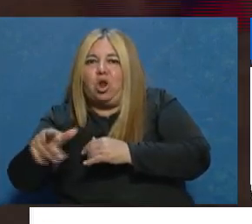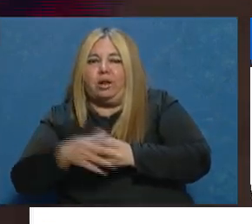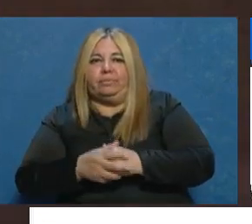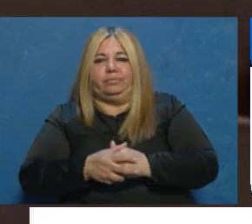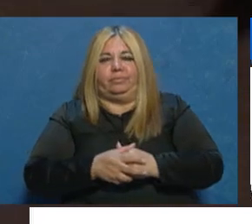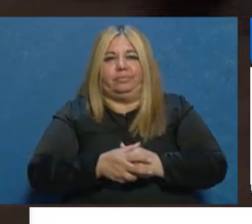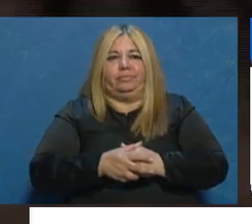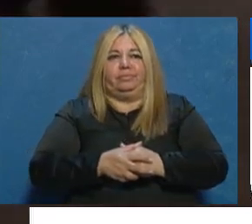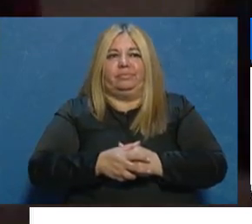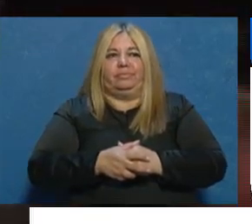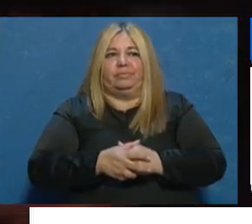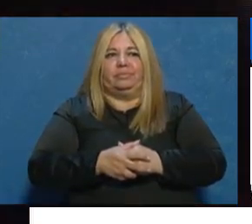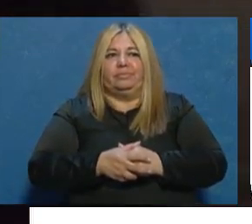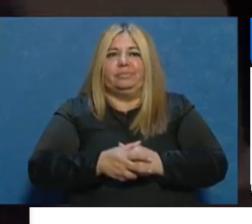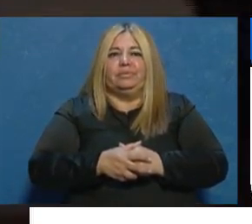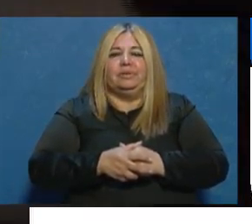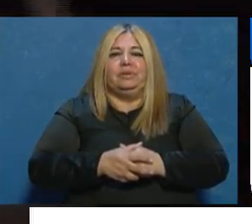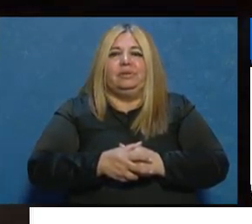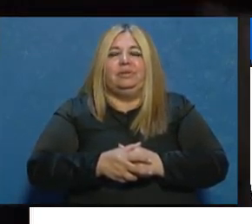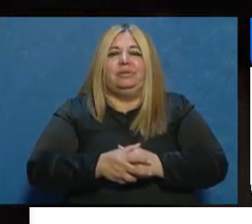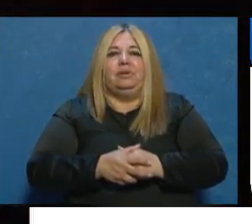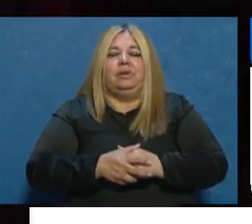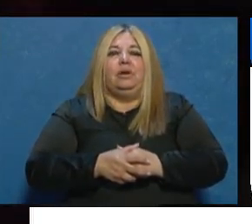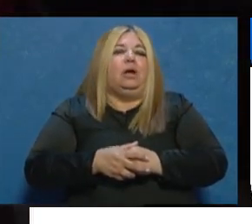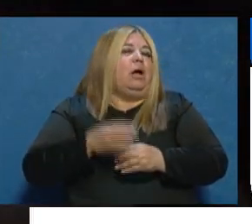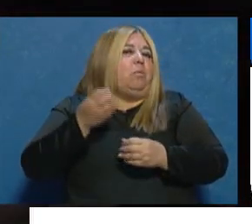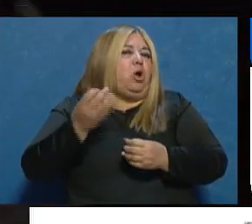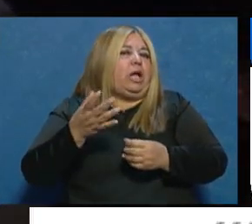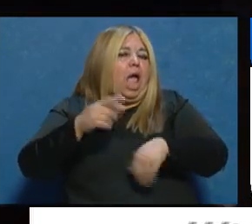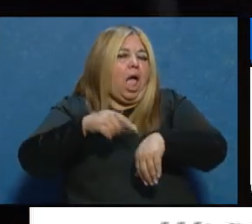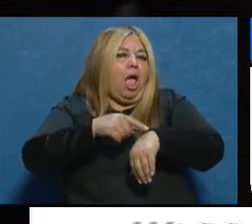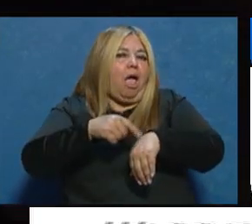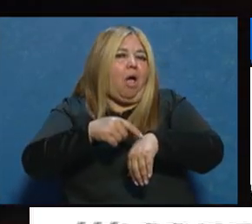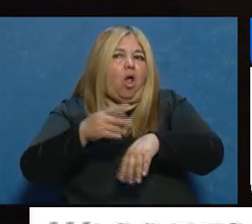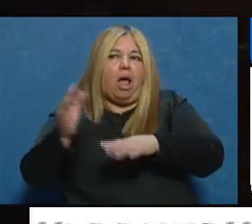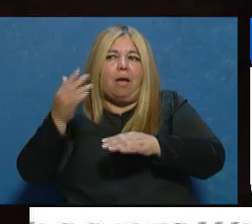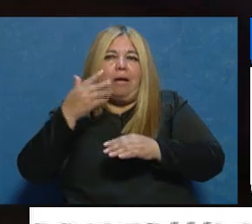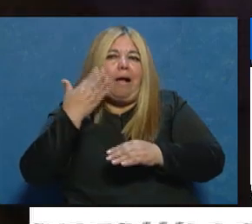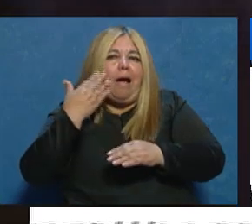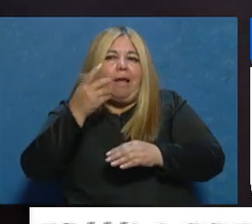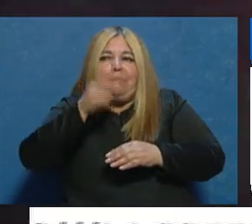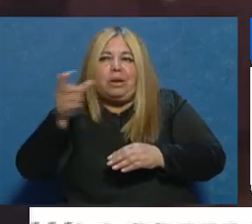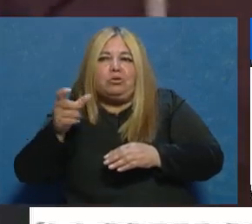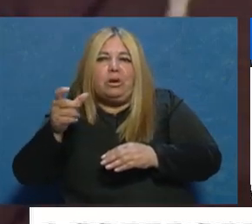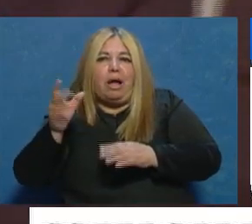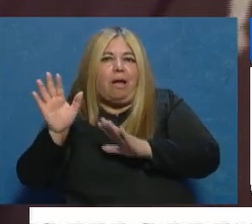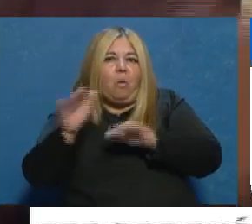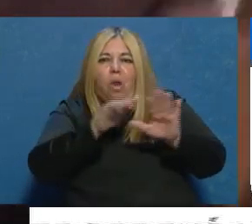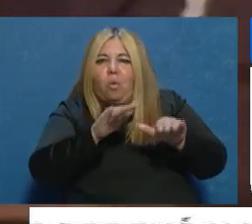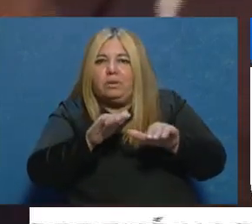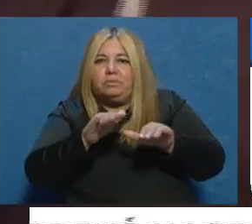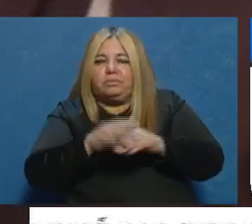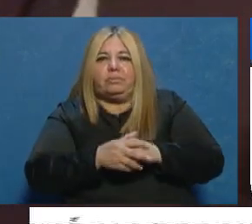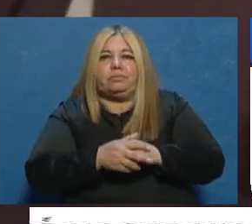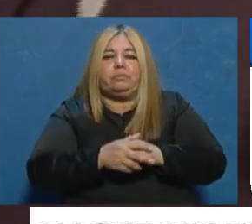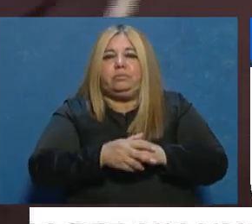cuando se produjo este hecho. ¿Por qué digo prácticamente idéntico? Porque un peritaje habría demostrado que estos individuos se